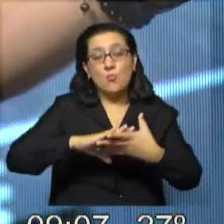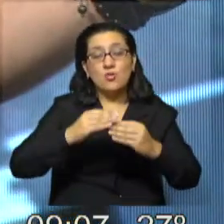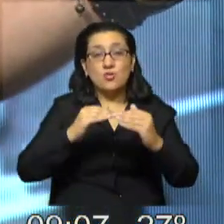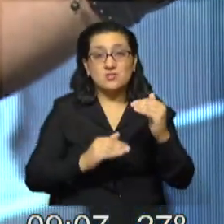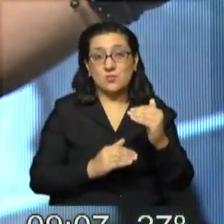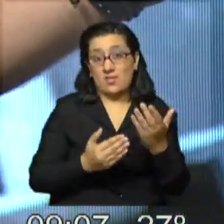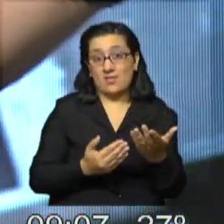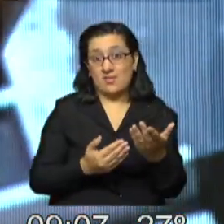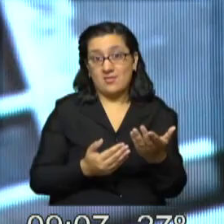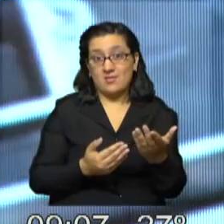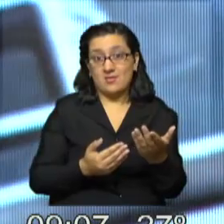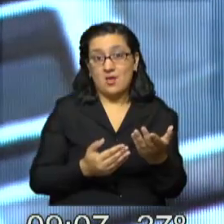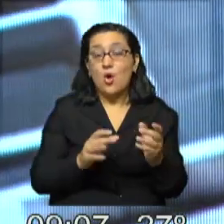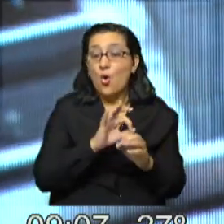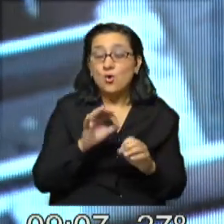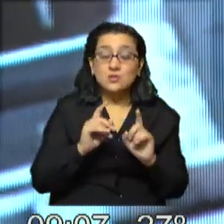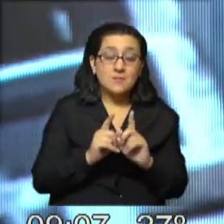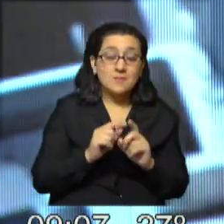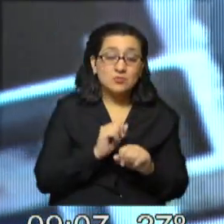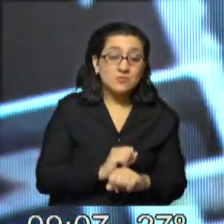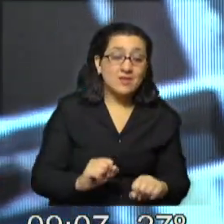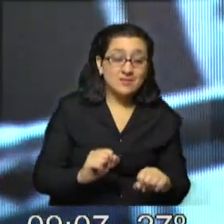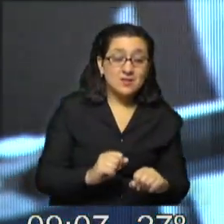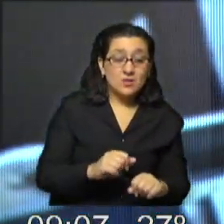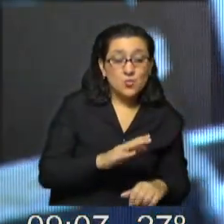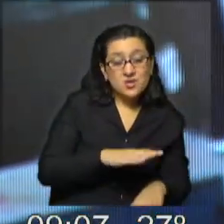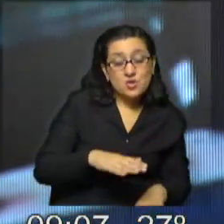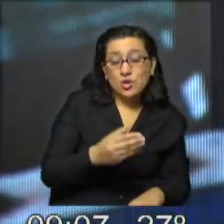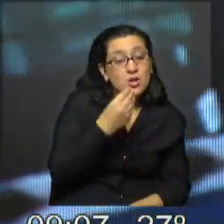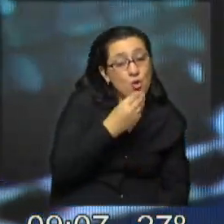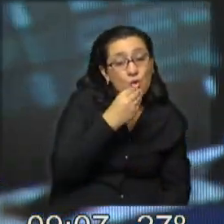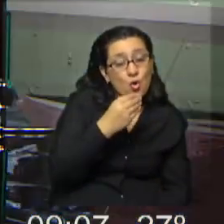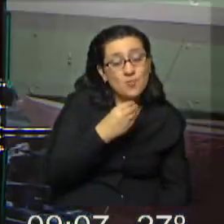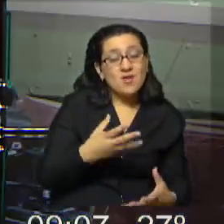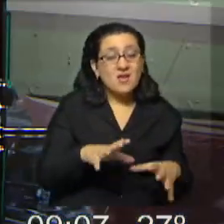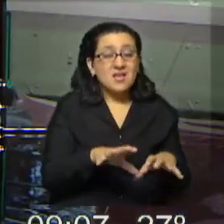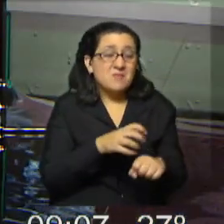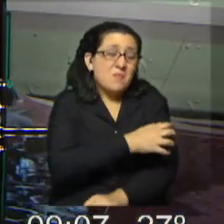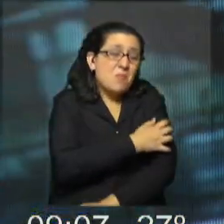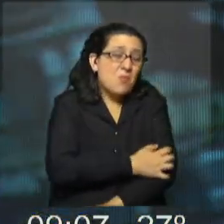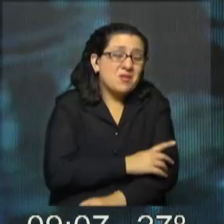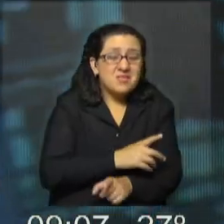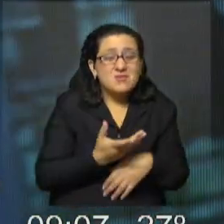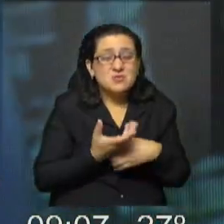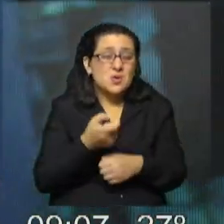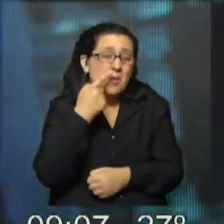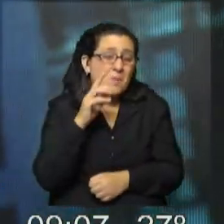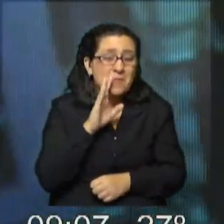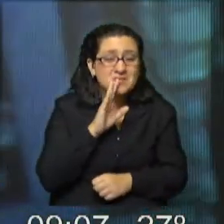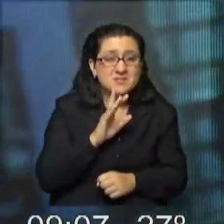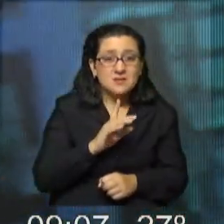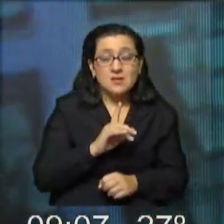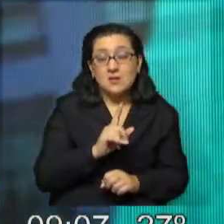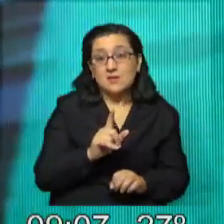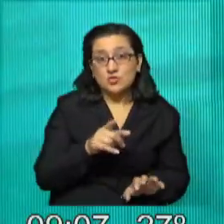que tenemos. O son las mismas posibilidades que tiene un chiquilín que no come, que vive hacinado, que tiene que ayudar a sus padres, que tiene que salir corriendo. Y no estoy